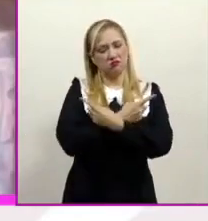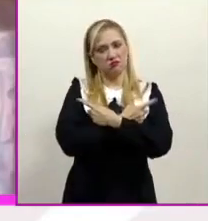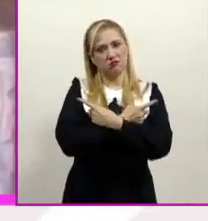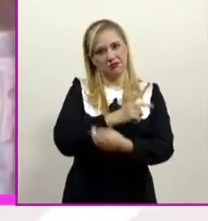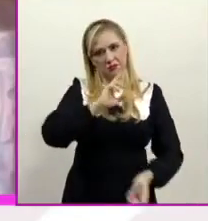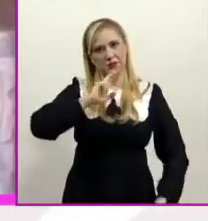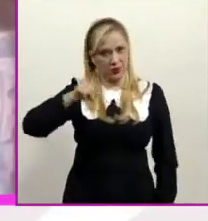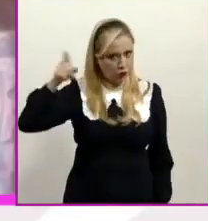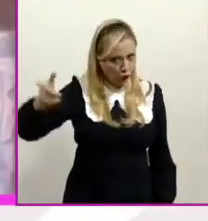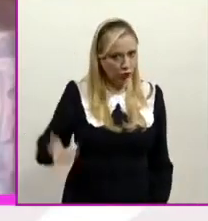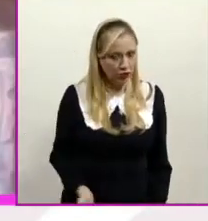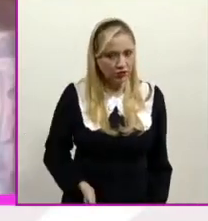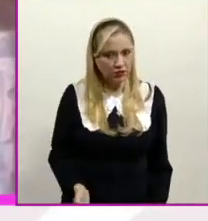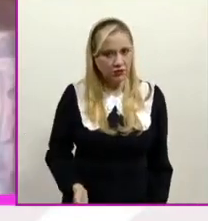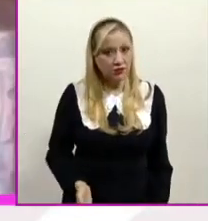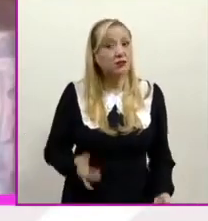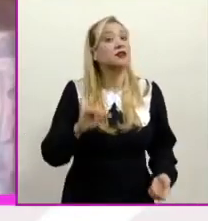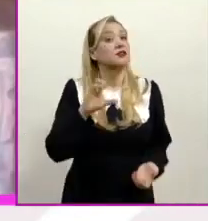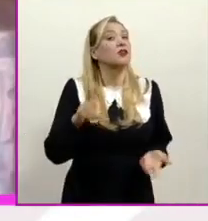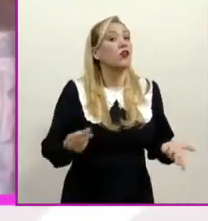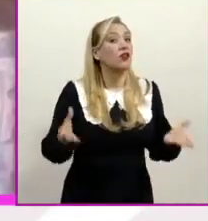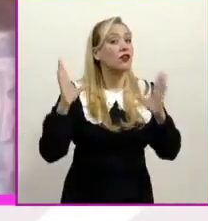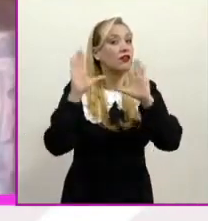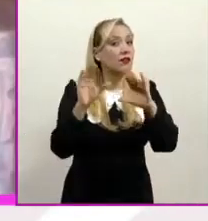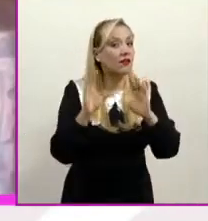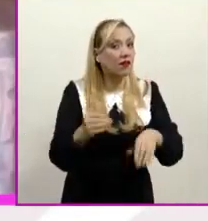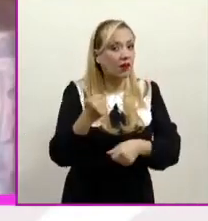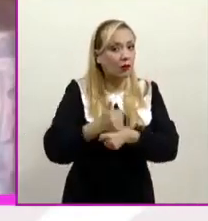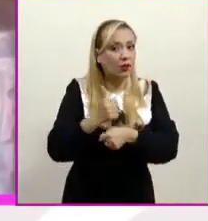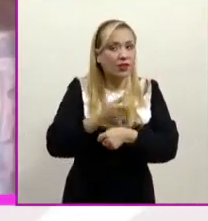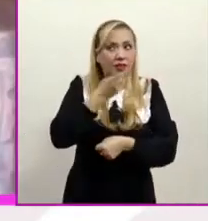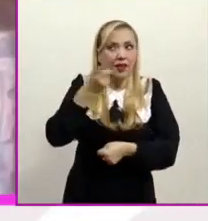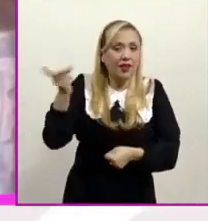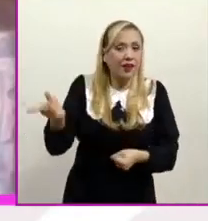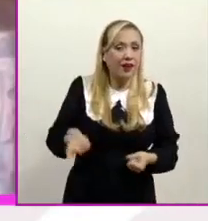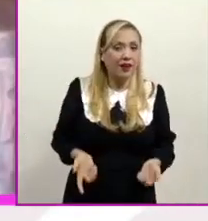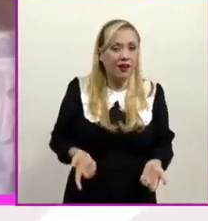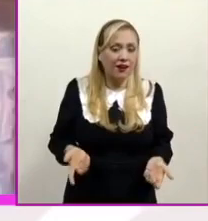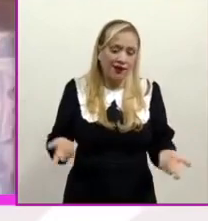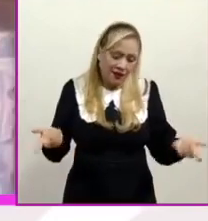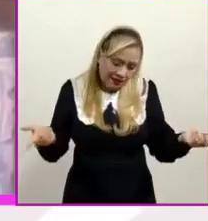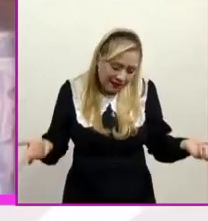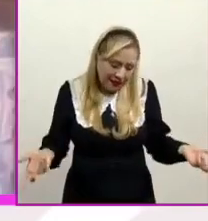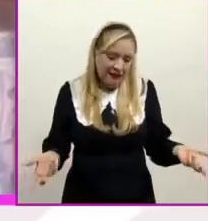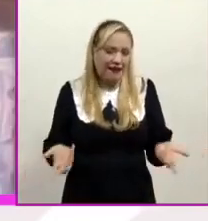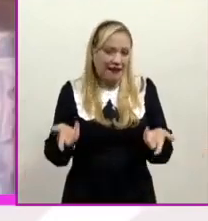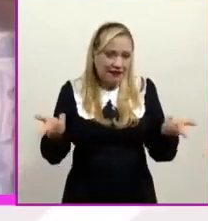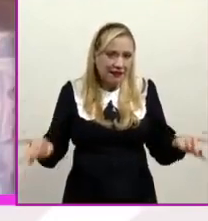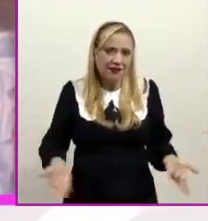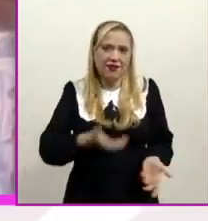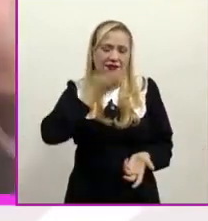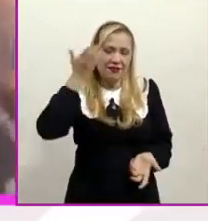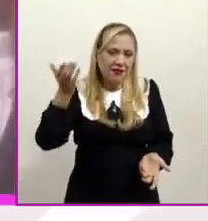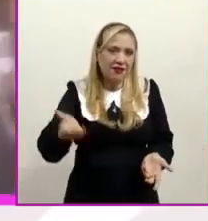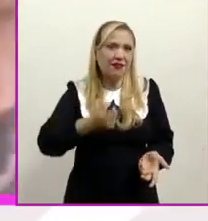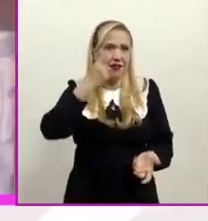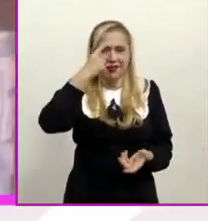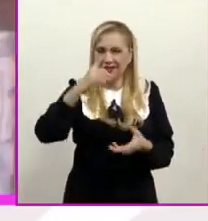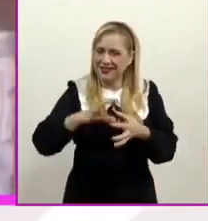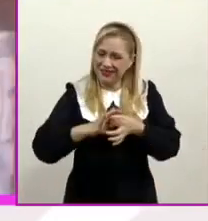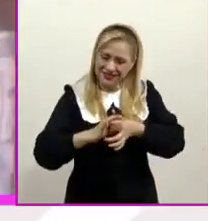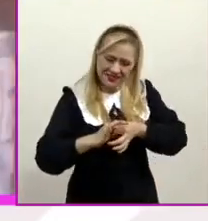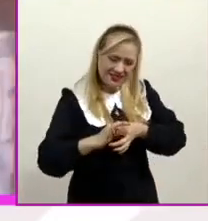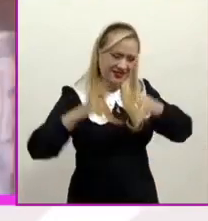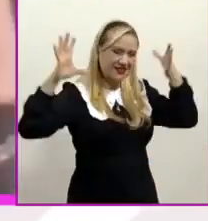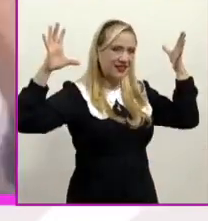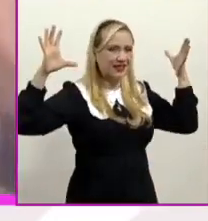Entonces, este asunto nosotros no estamos regidos, últimamente cada vez más, ¿no? Creo que romper esta barrera